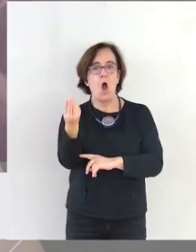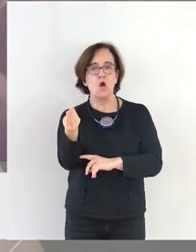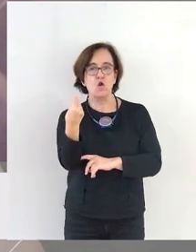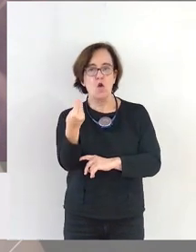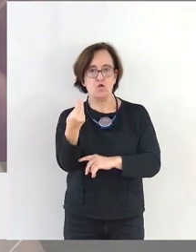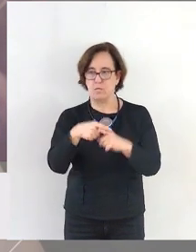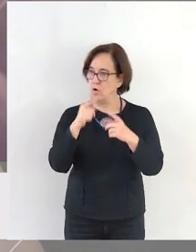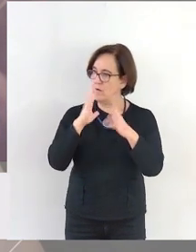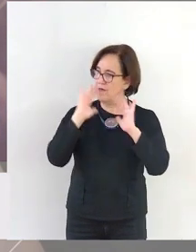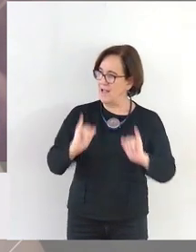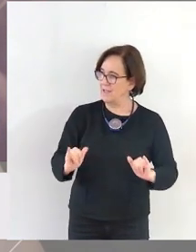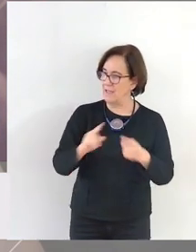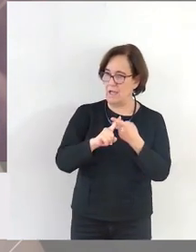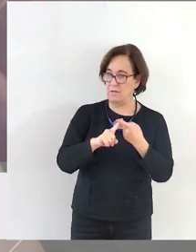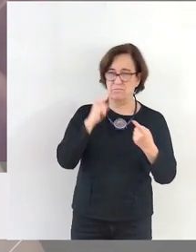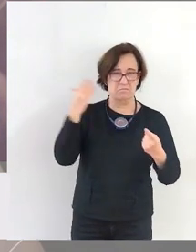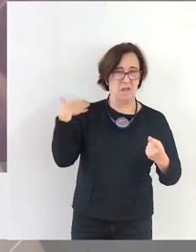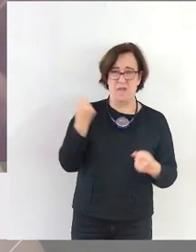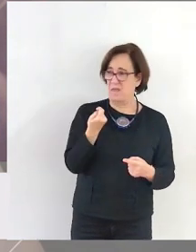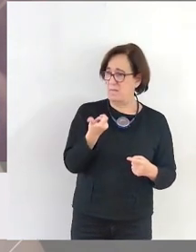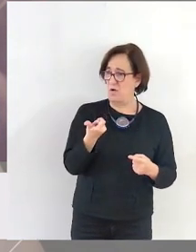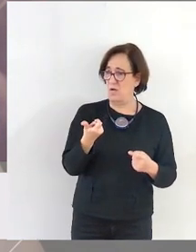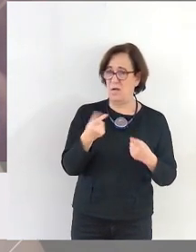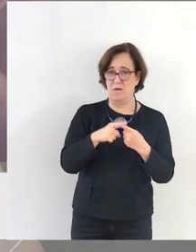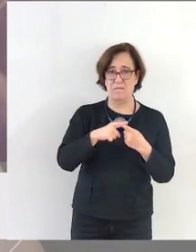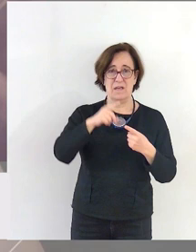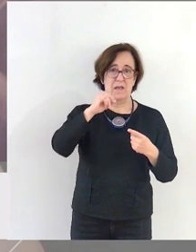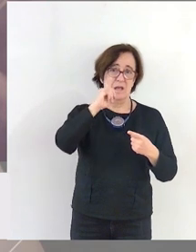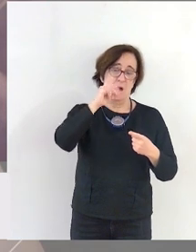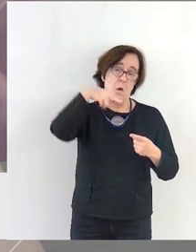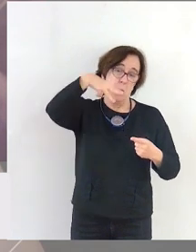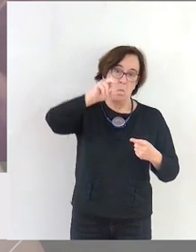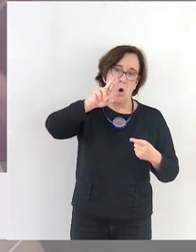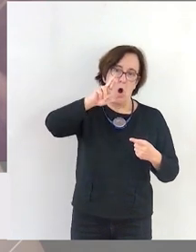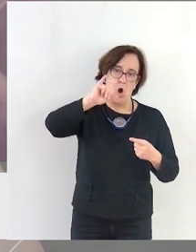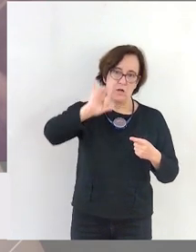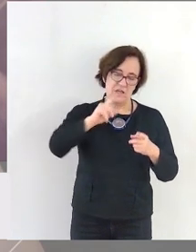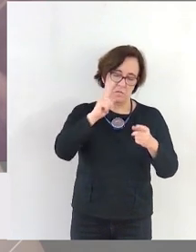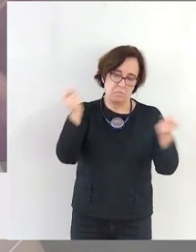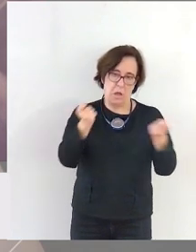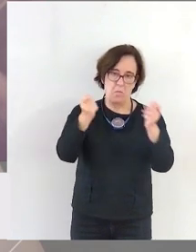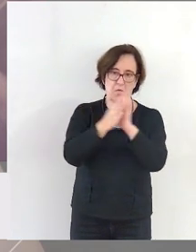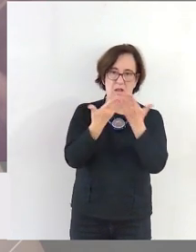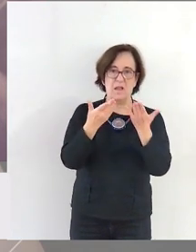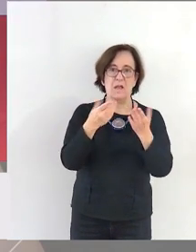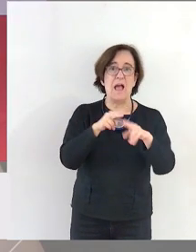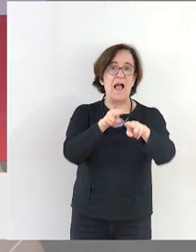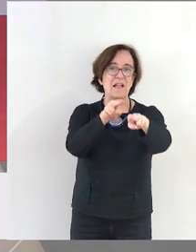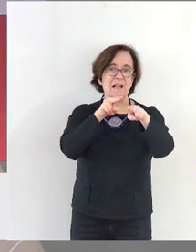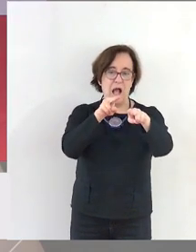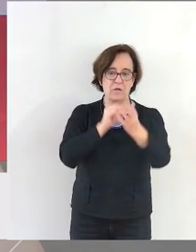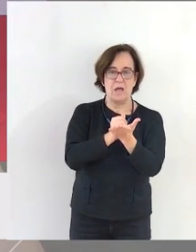energía hace no tanto Jan Morris que acaba de publicar un libro que se llama cazadores